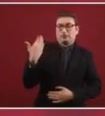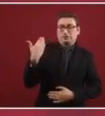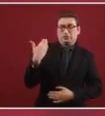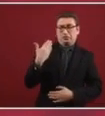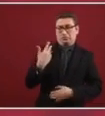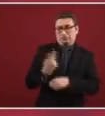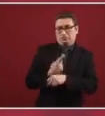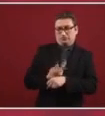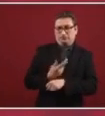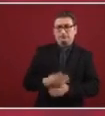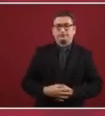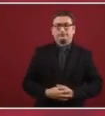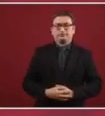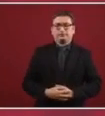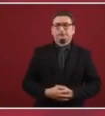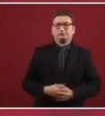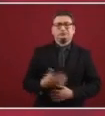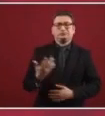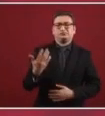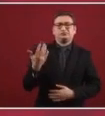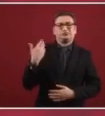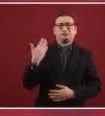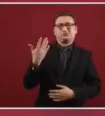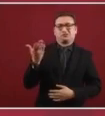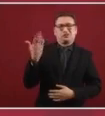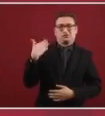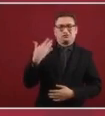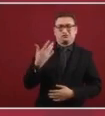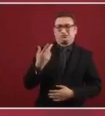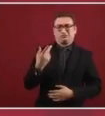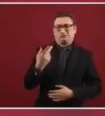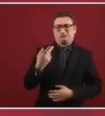suceder hace unos días.